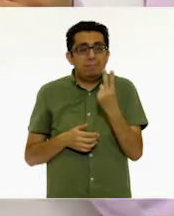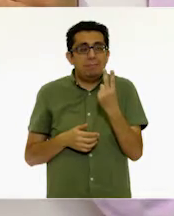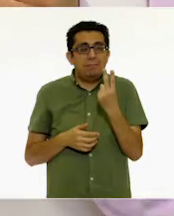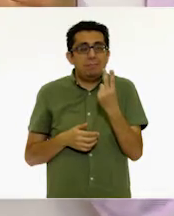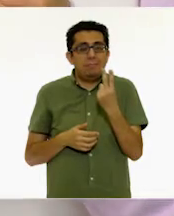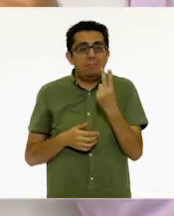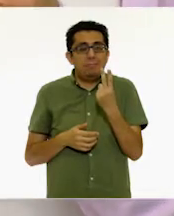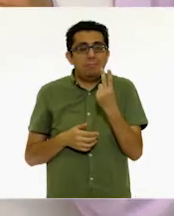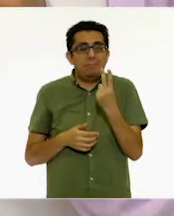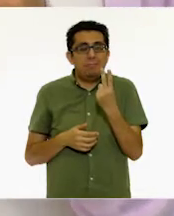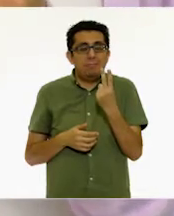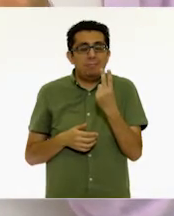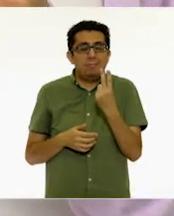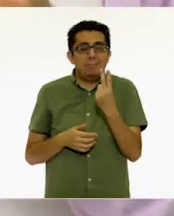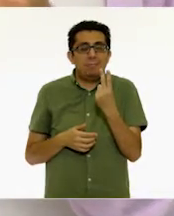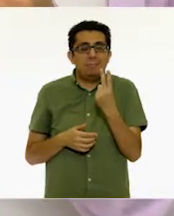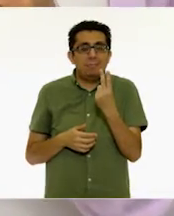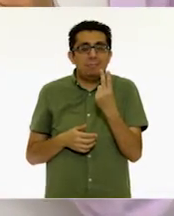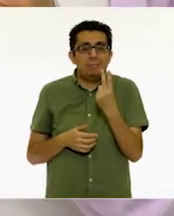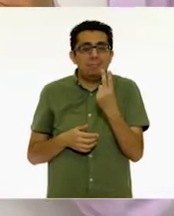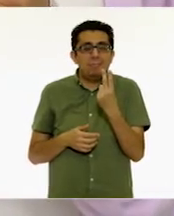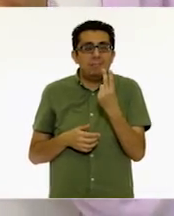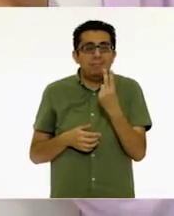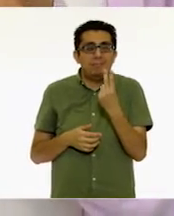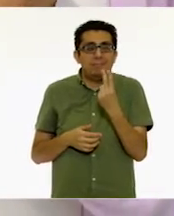dos y